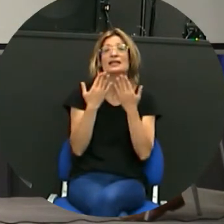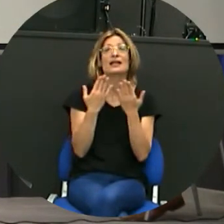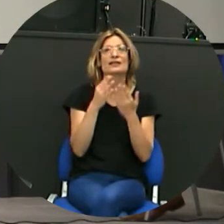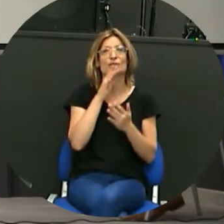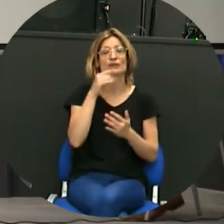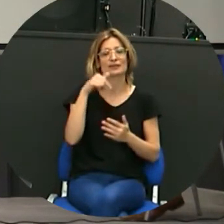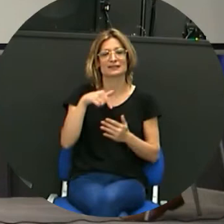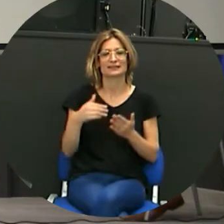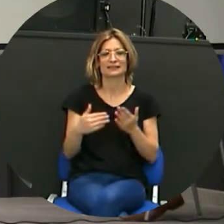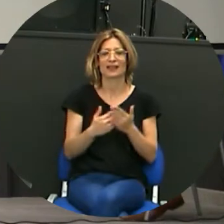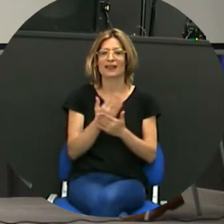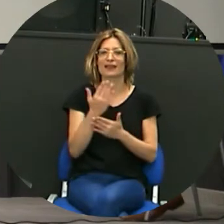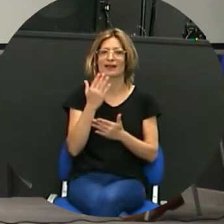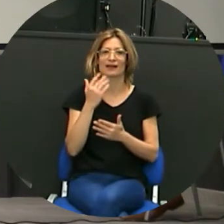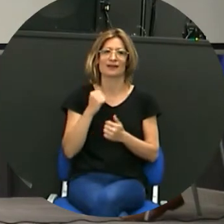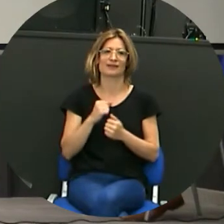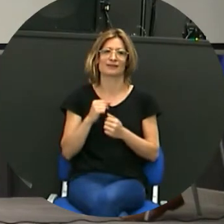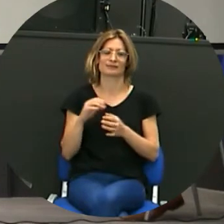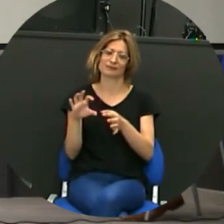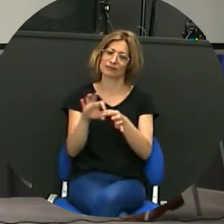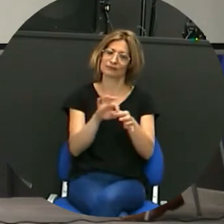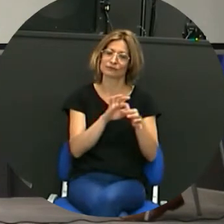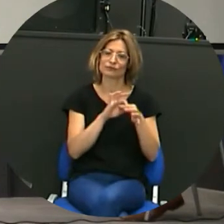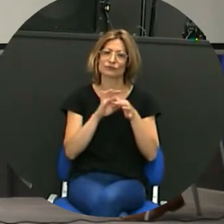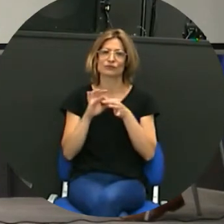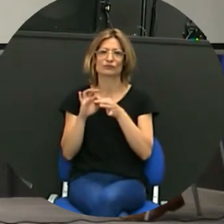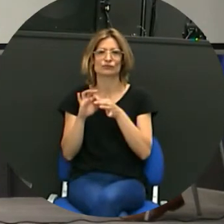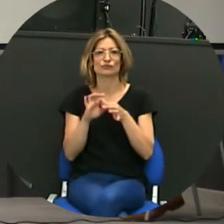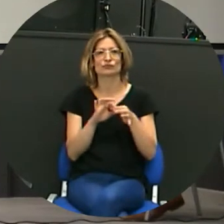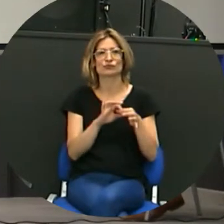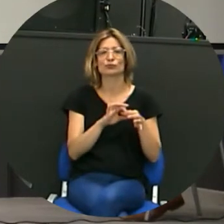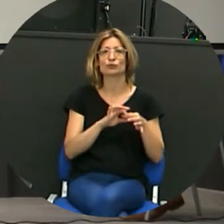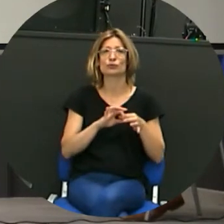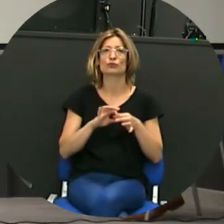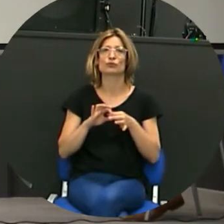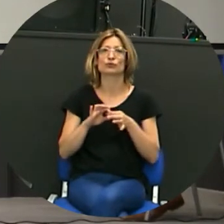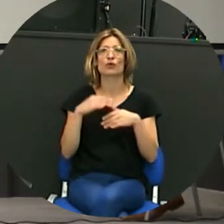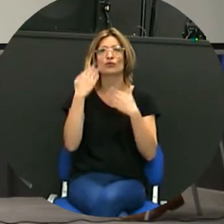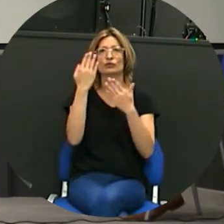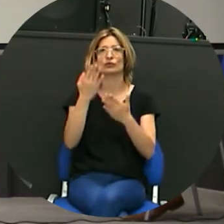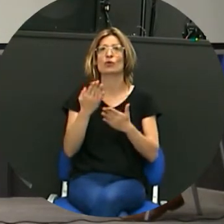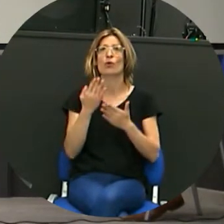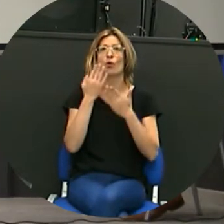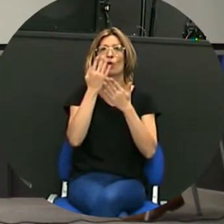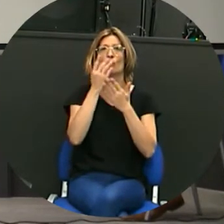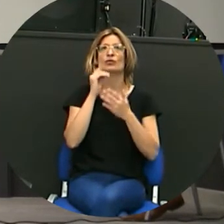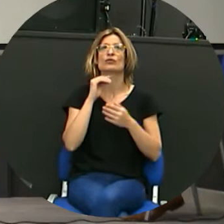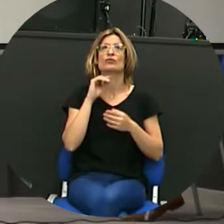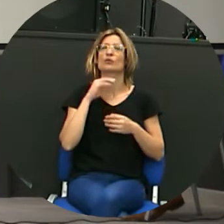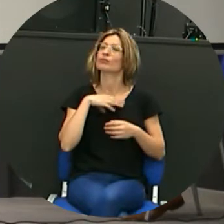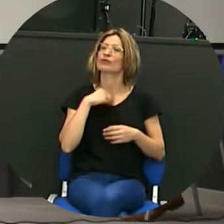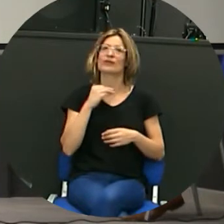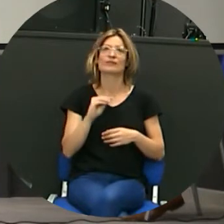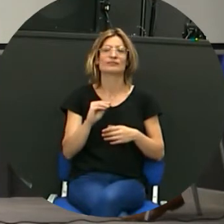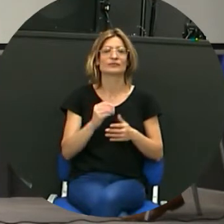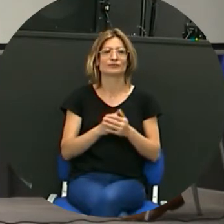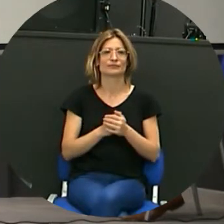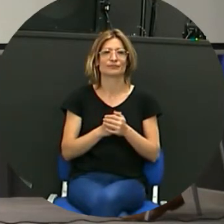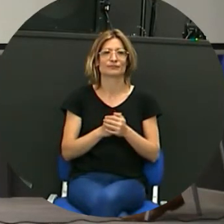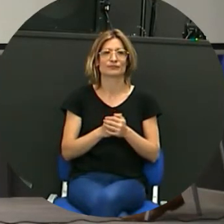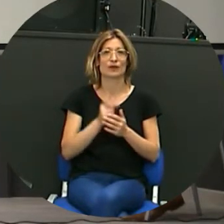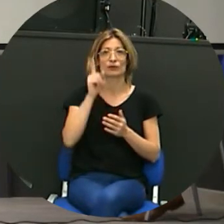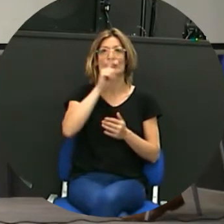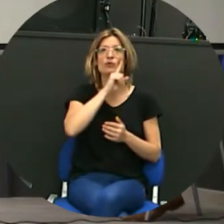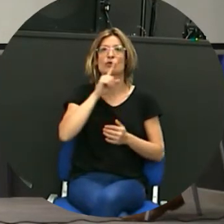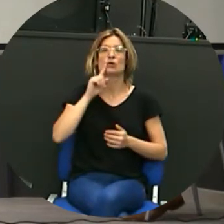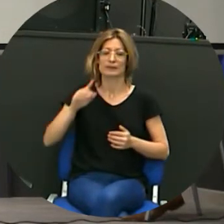este día y por esta hora en la que juntos podemos reunirnos y darte culto solo a ti. Queremos levantar tu nombre y que